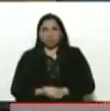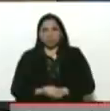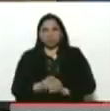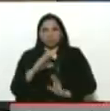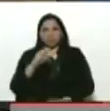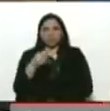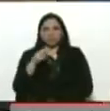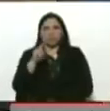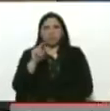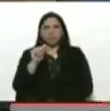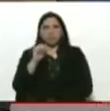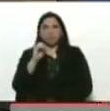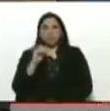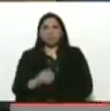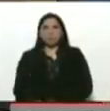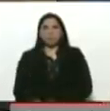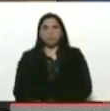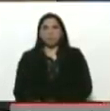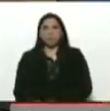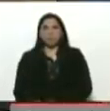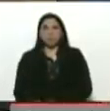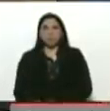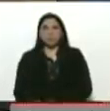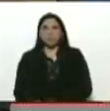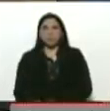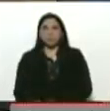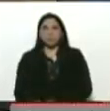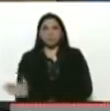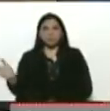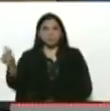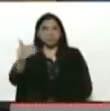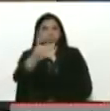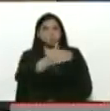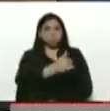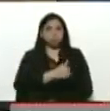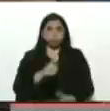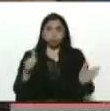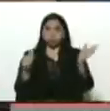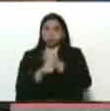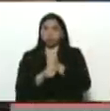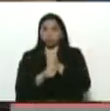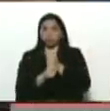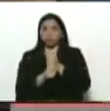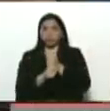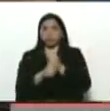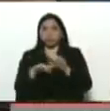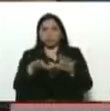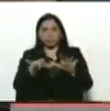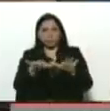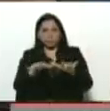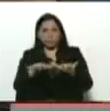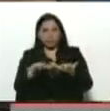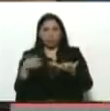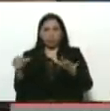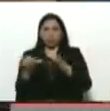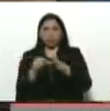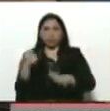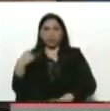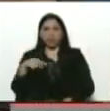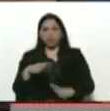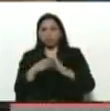Chuao, se recolectó una cantidad de evidencia desde la computadora donde tienen todos los